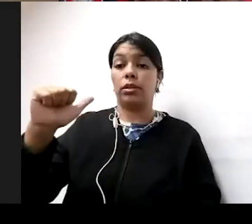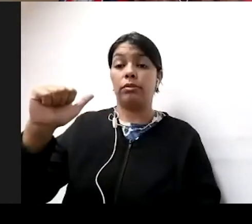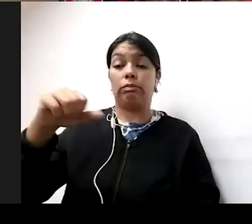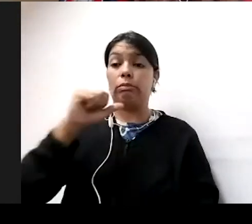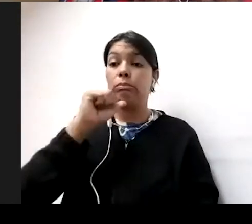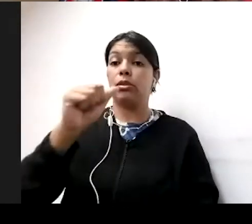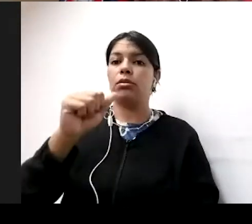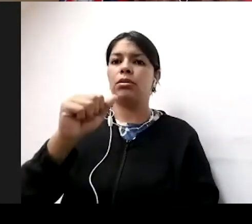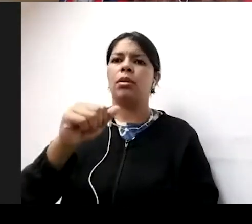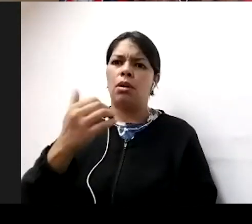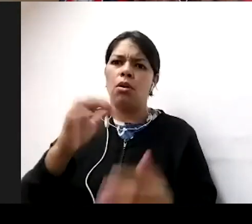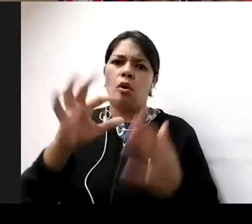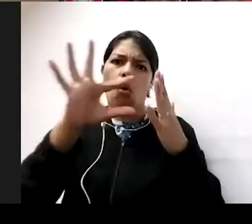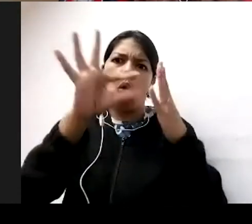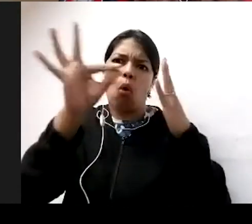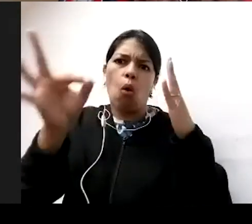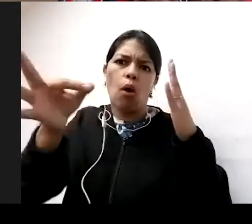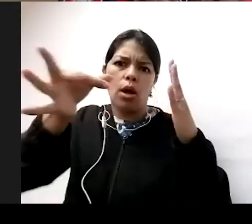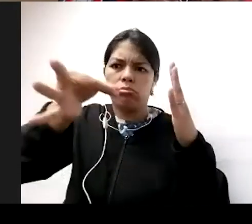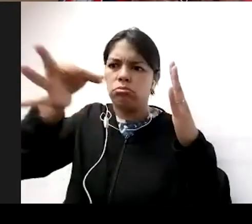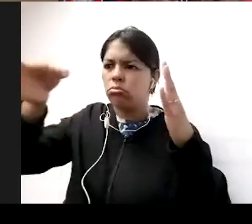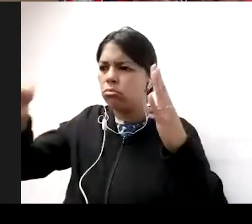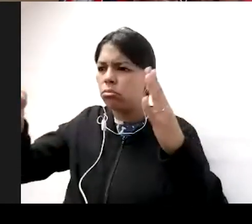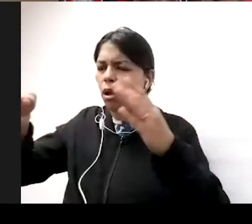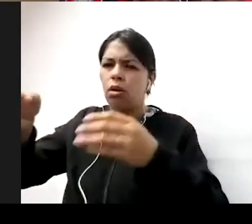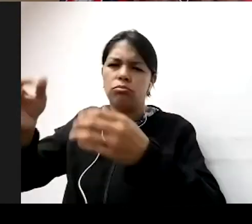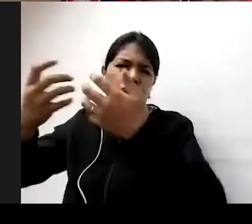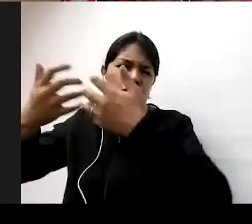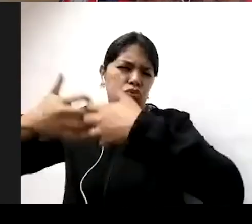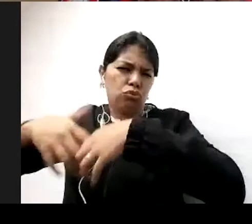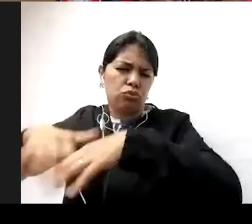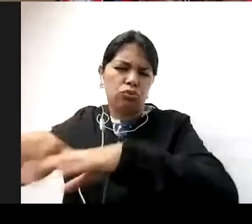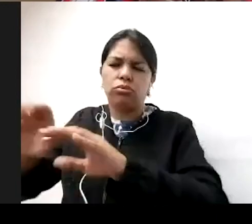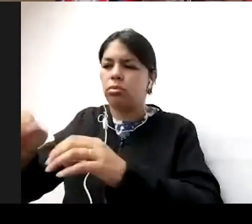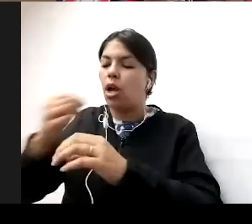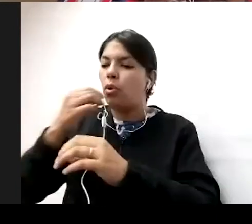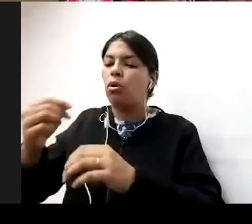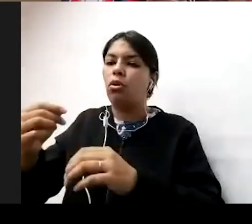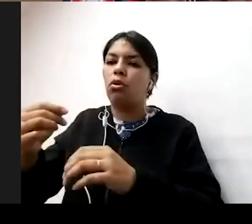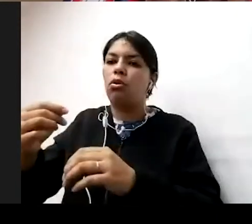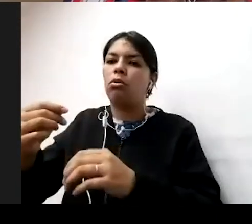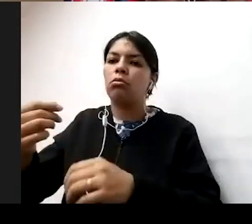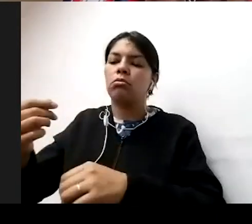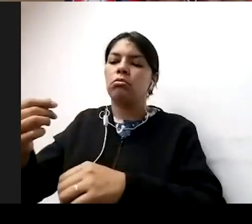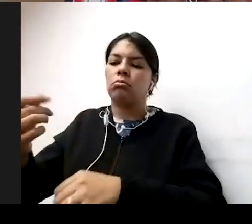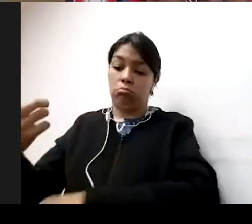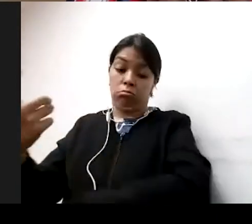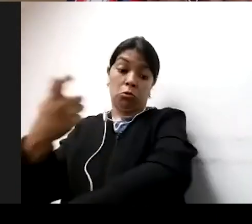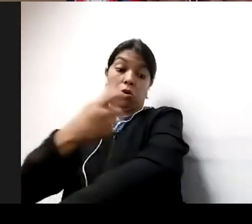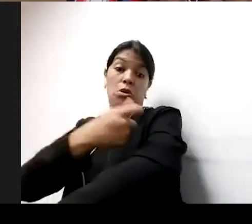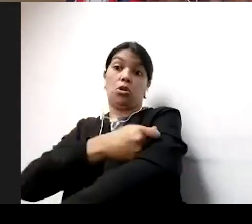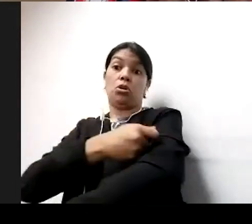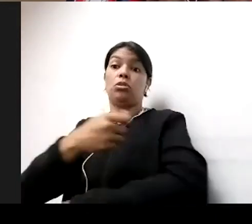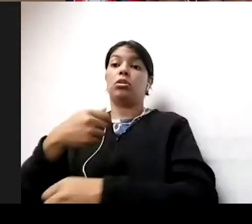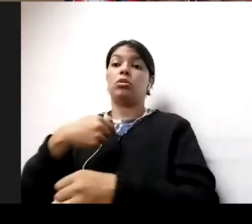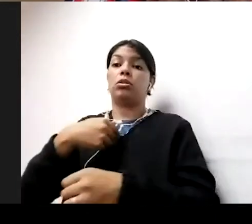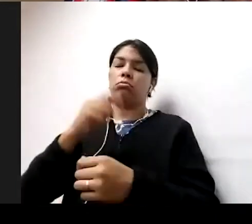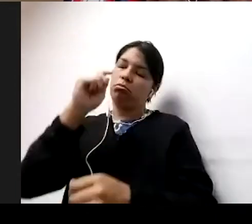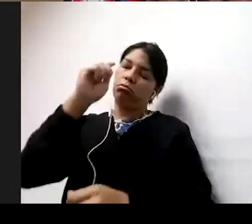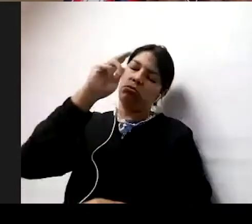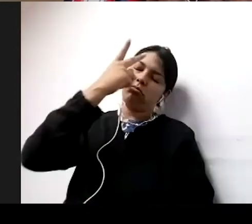medicinales legítimos como anestesia para cirugías de ojos, de oídos o de garganta, ungüentos o